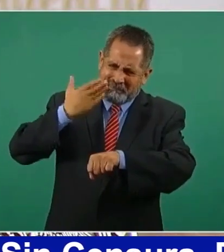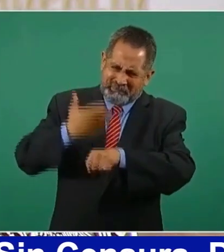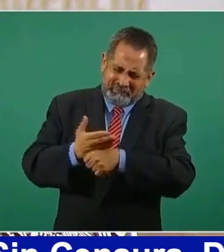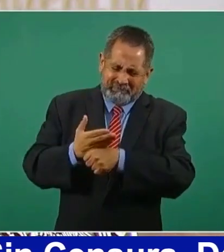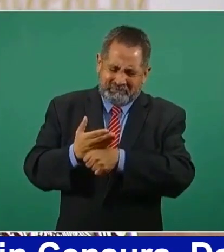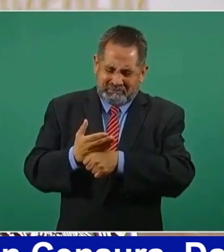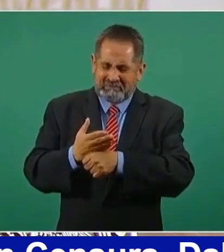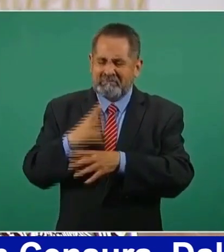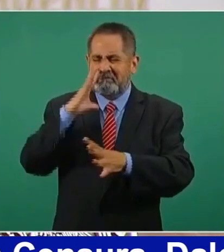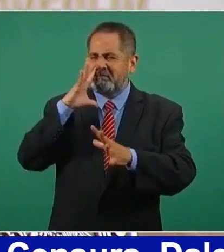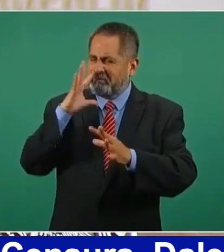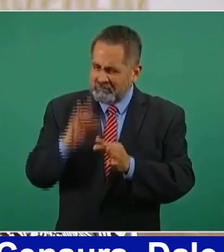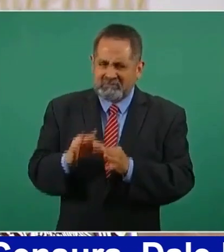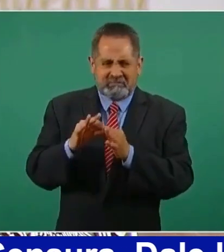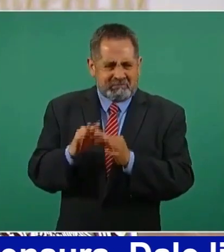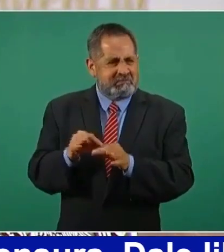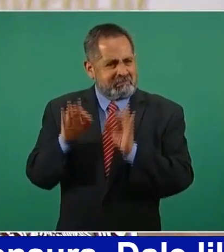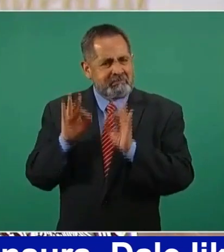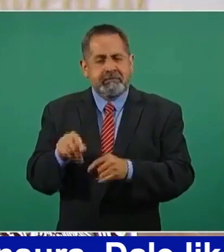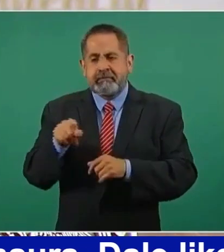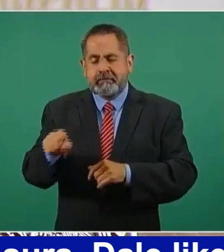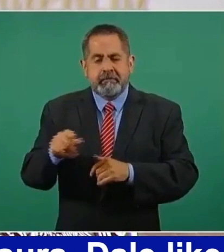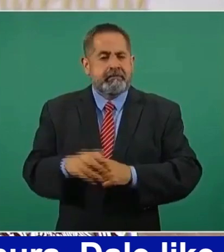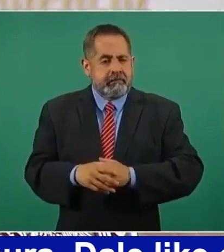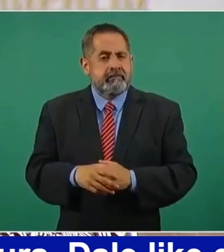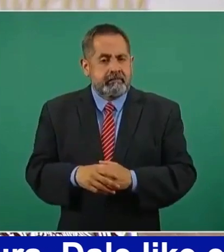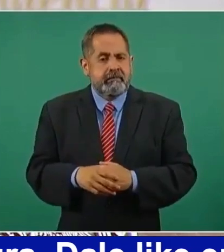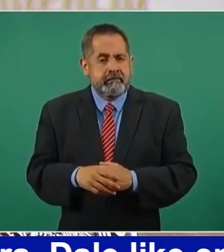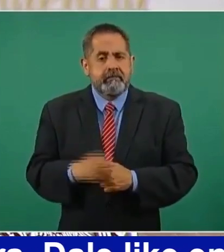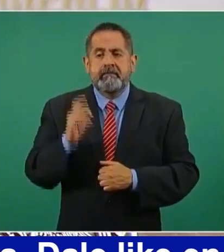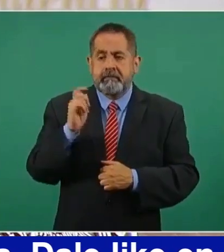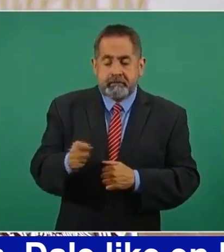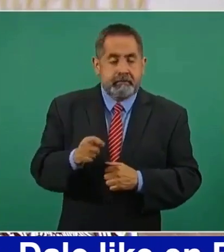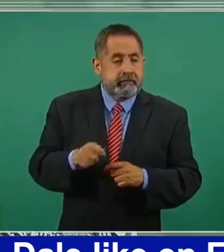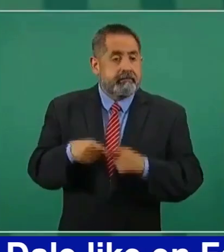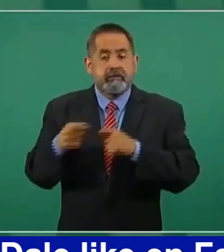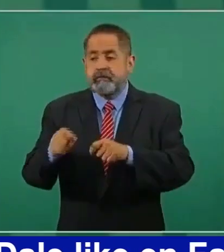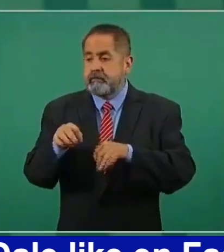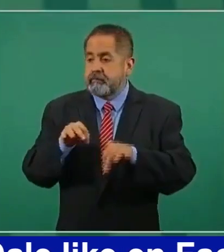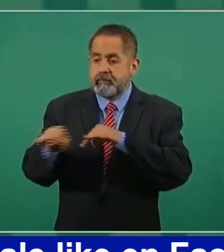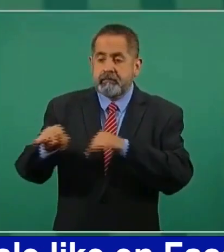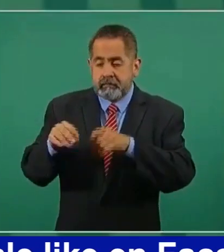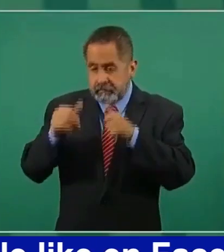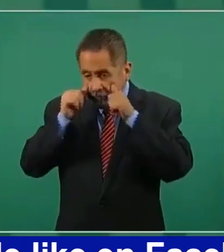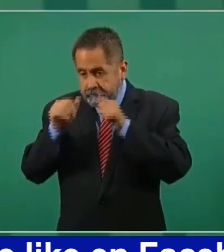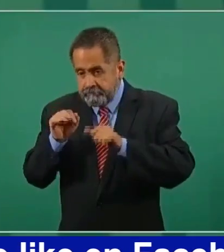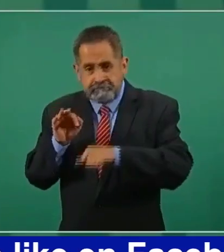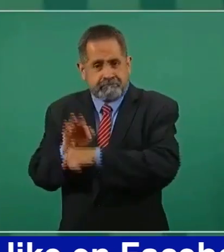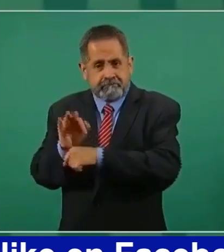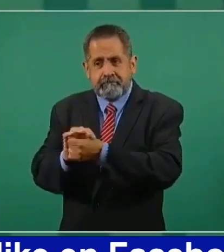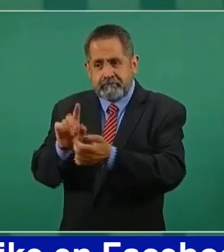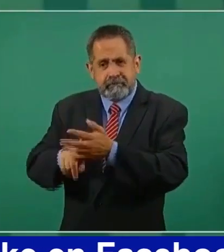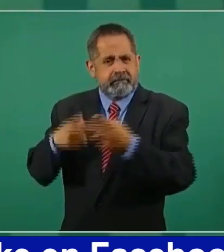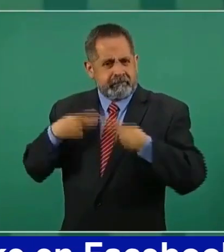responsable. Entonces, la apuesta es a los trabajadores, al